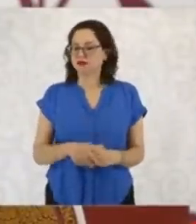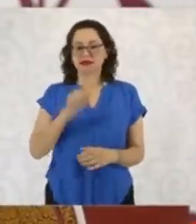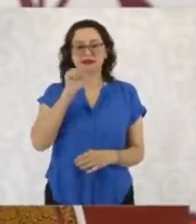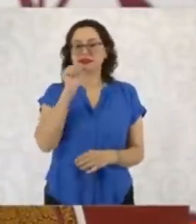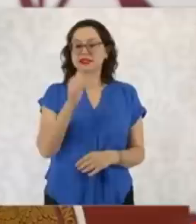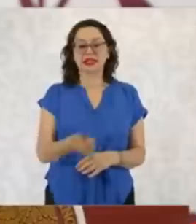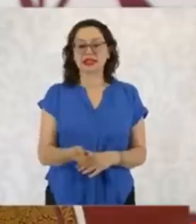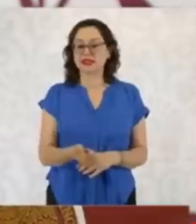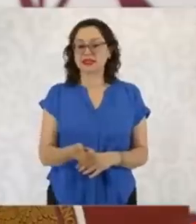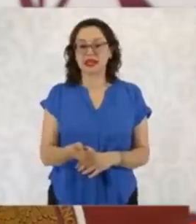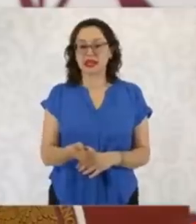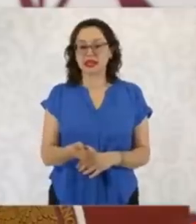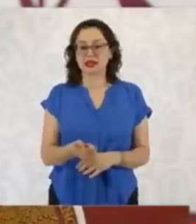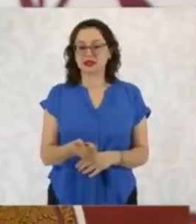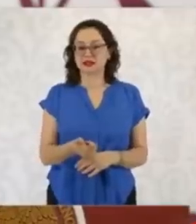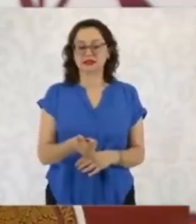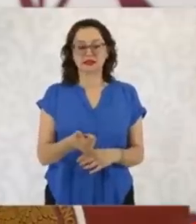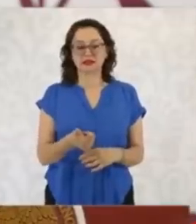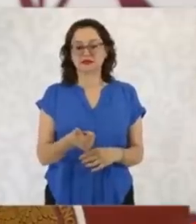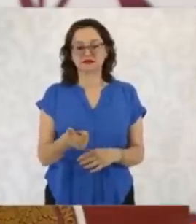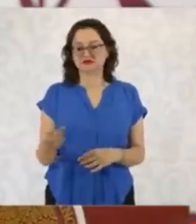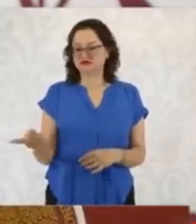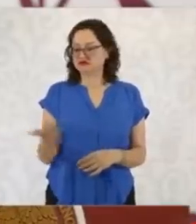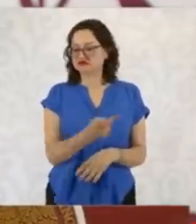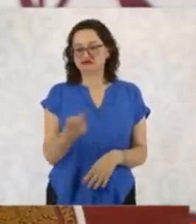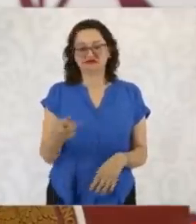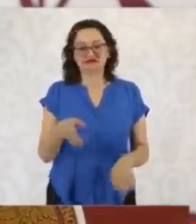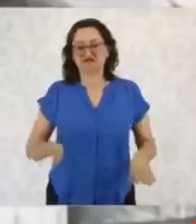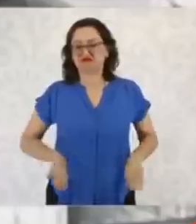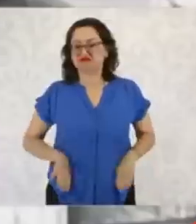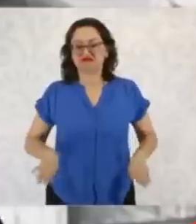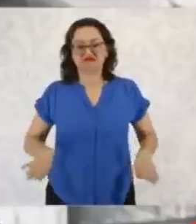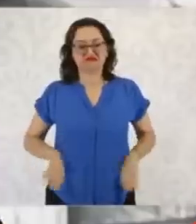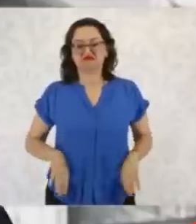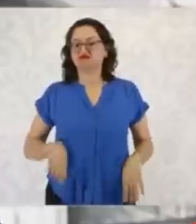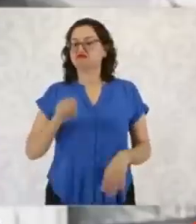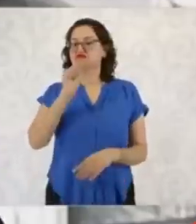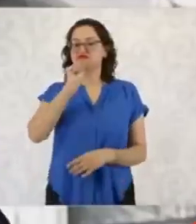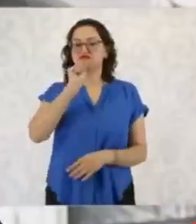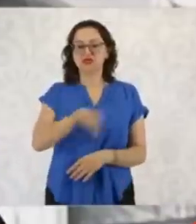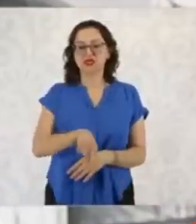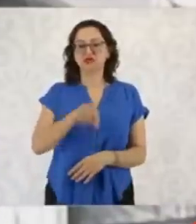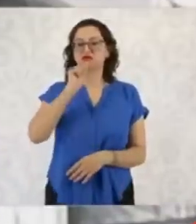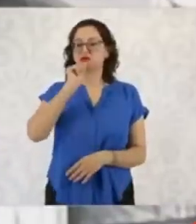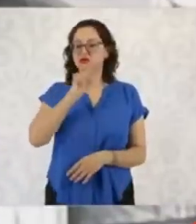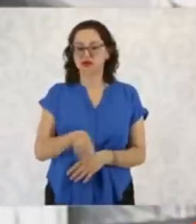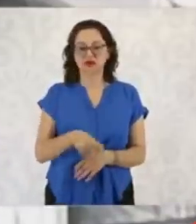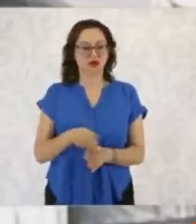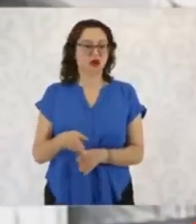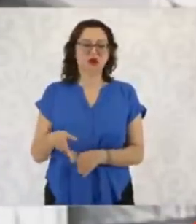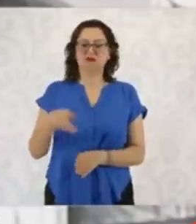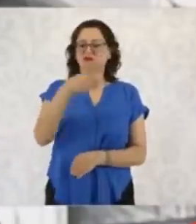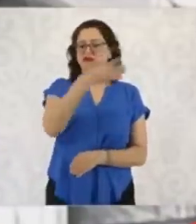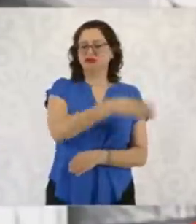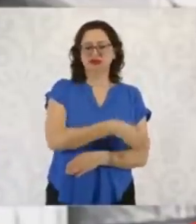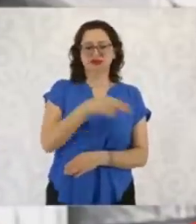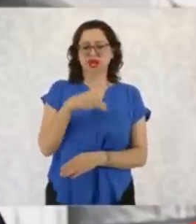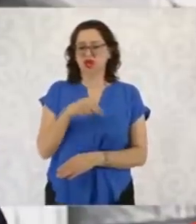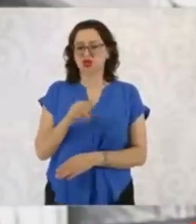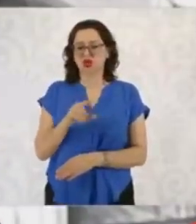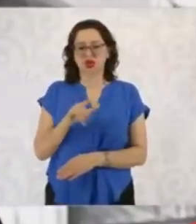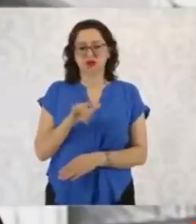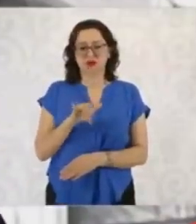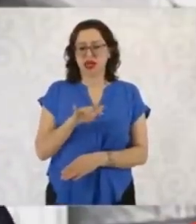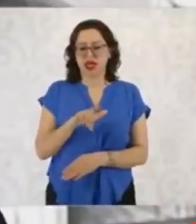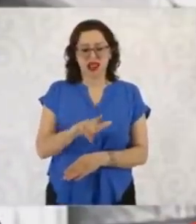sino la continuación del mismo Estado corrupto que viene de los años 50 y que se creó